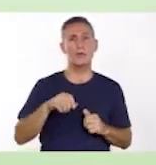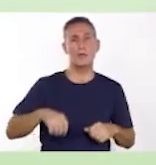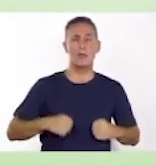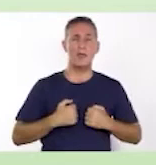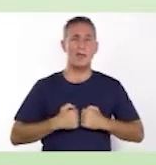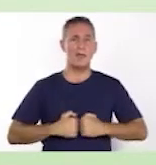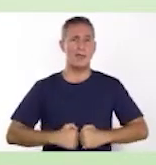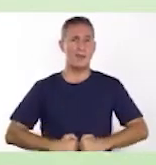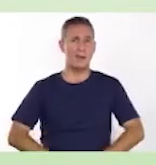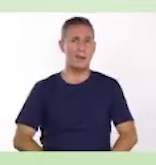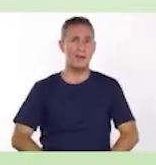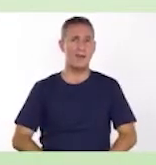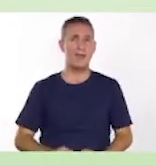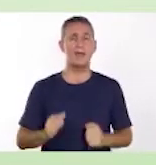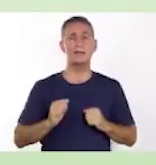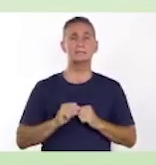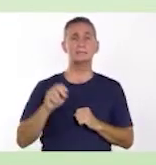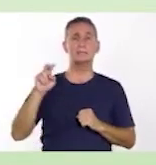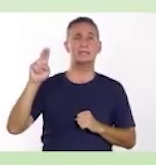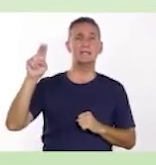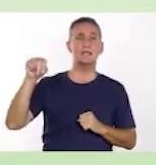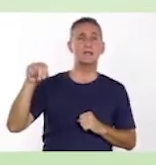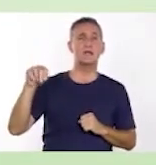Island, estado de Nueva York, en